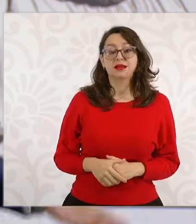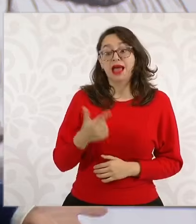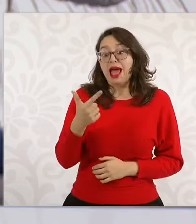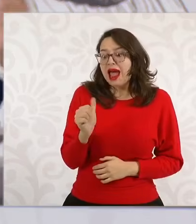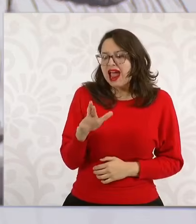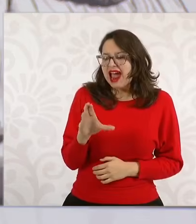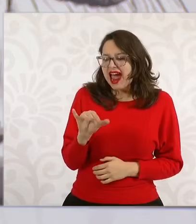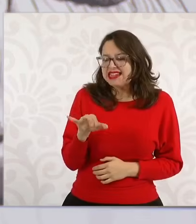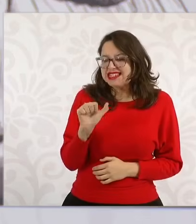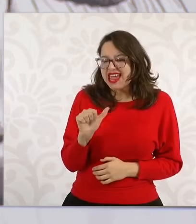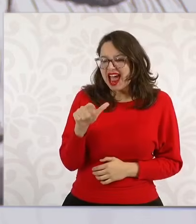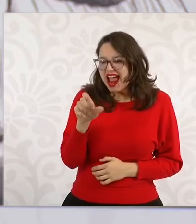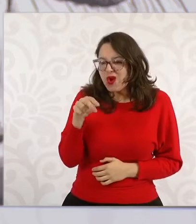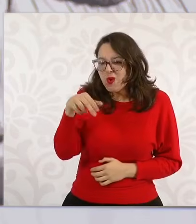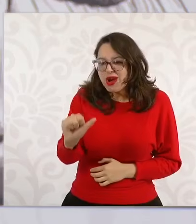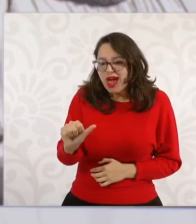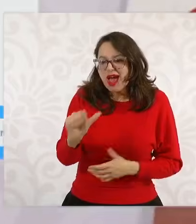García Luna.